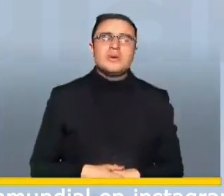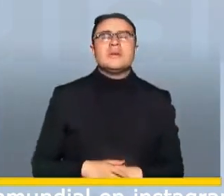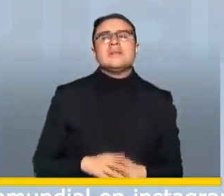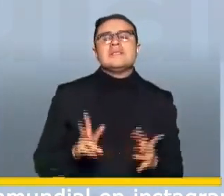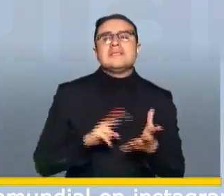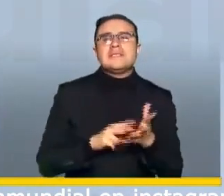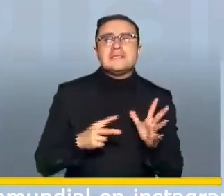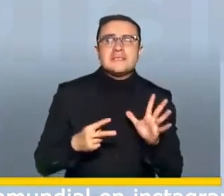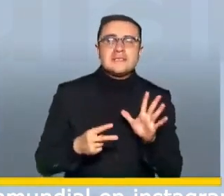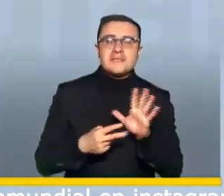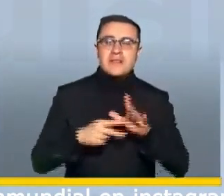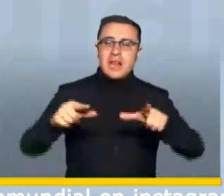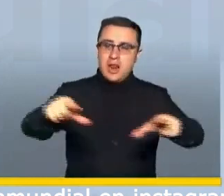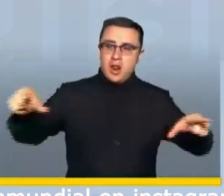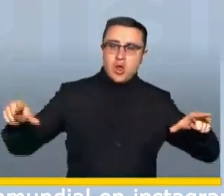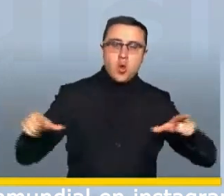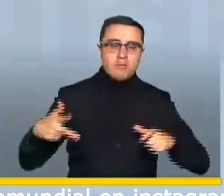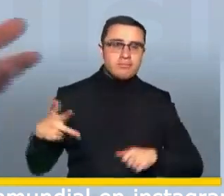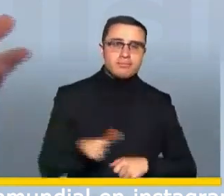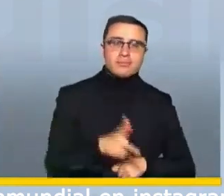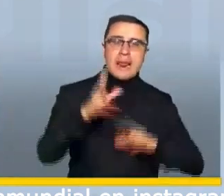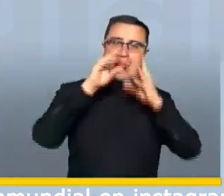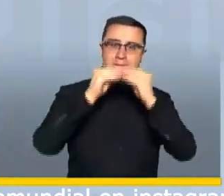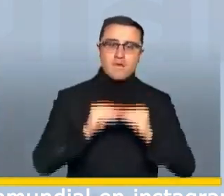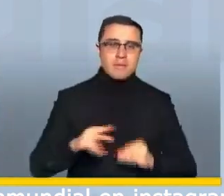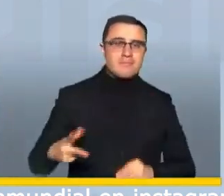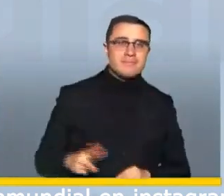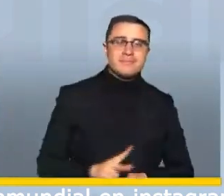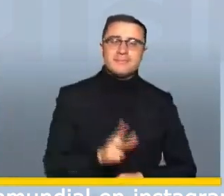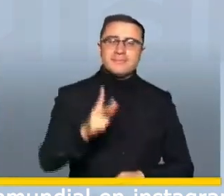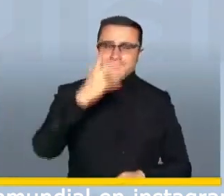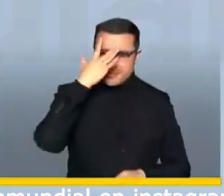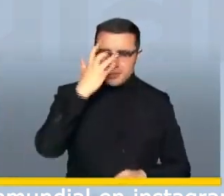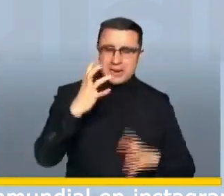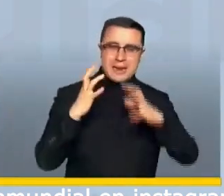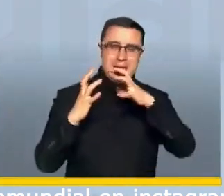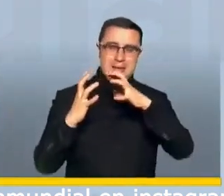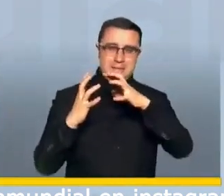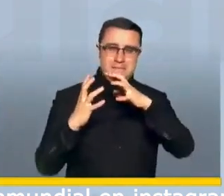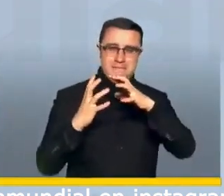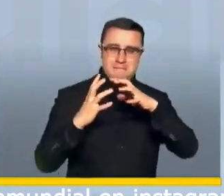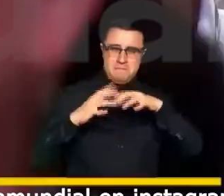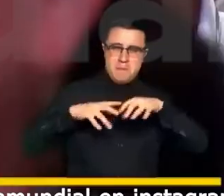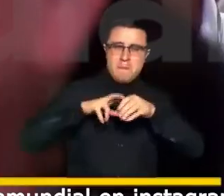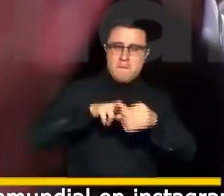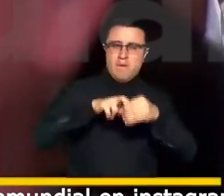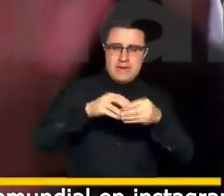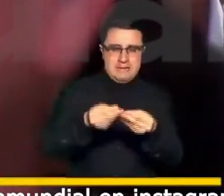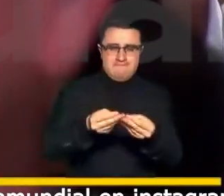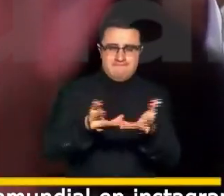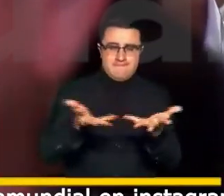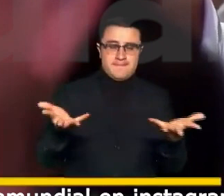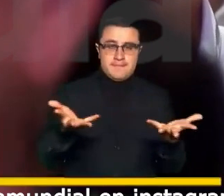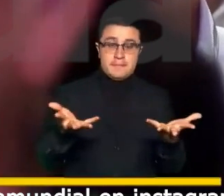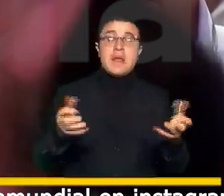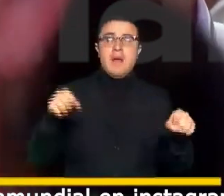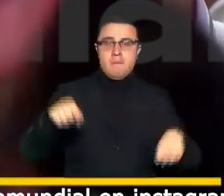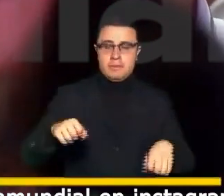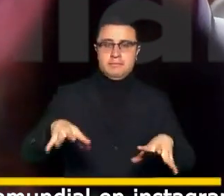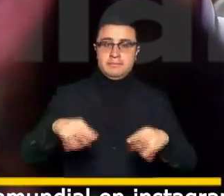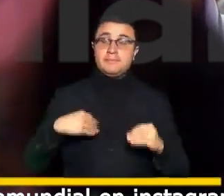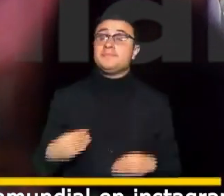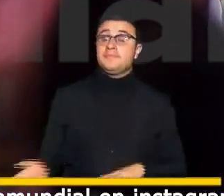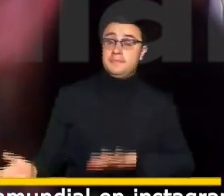cambia las rutas, las formas, porque es multimodal la movilidad. Entonces, este salto hacia lo férreo,